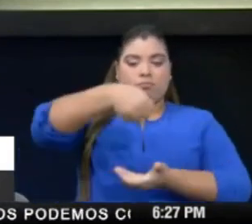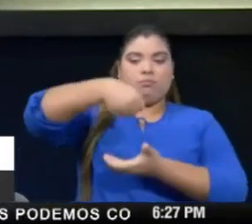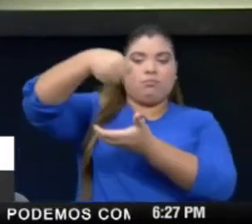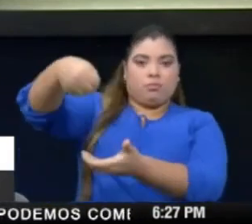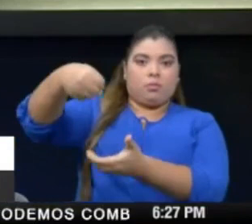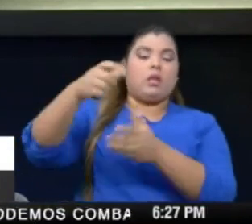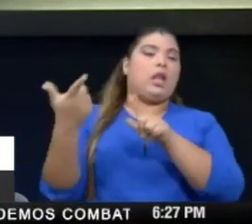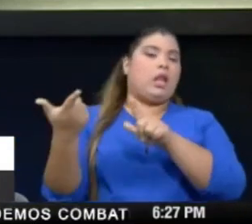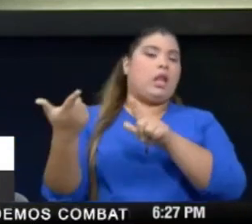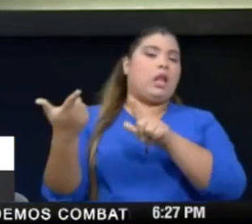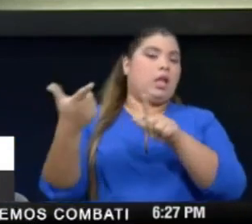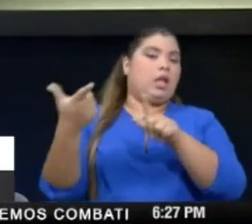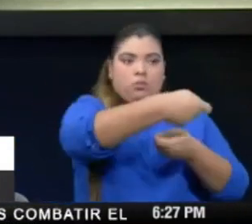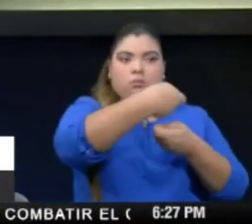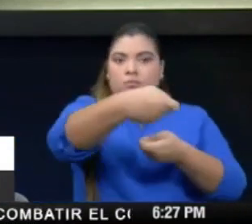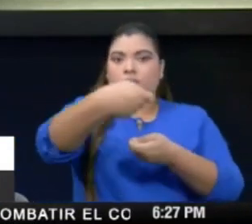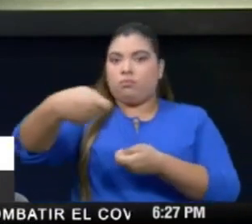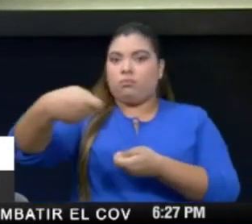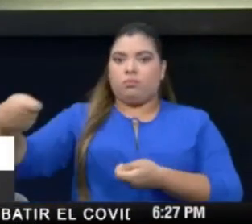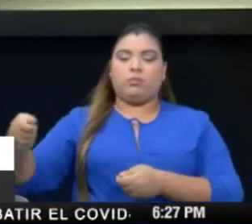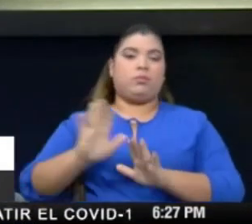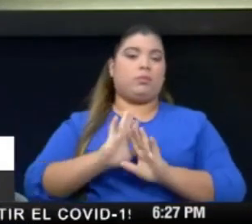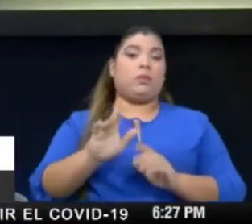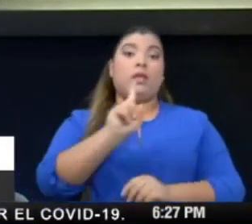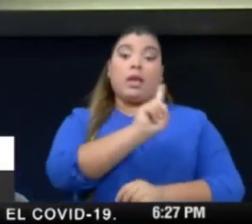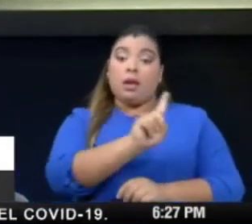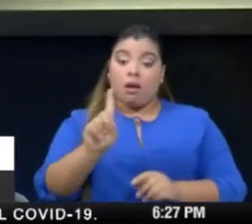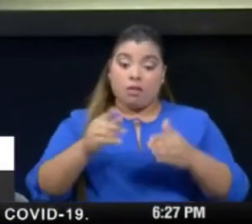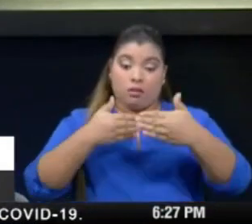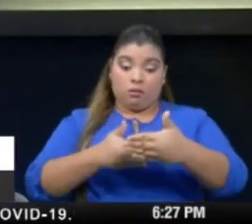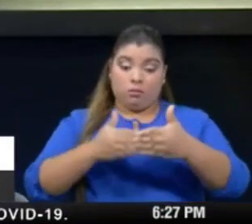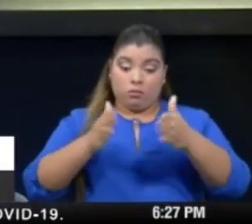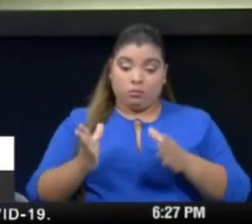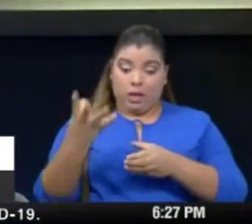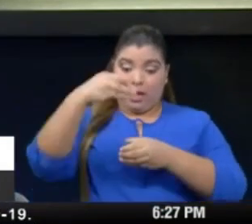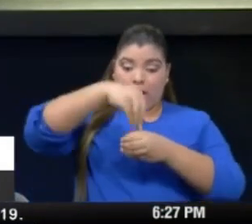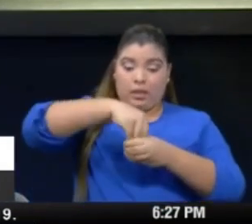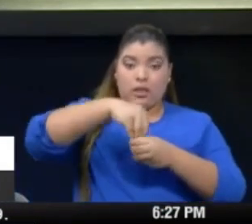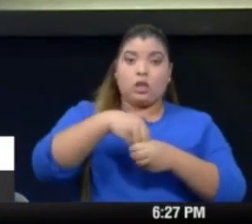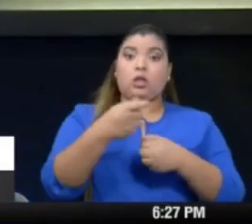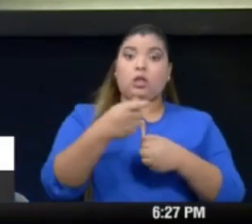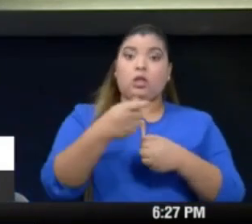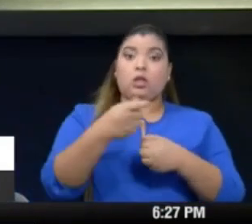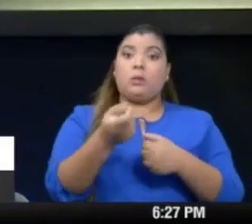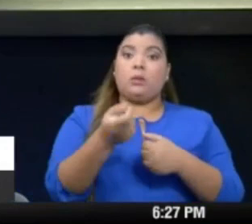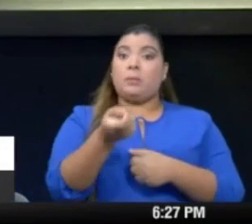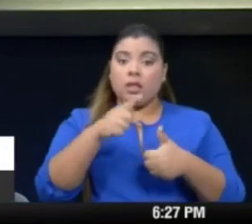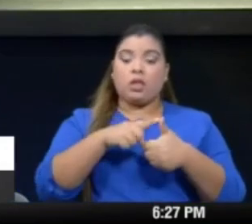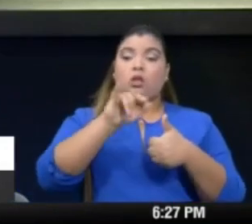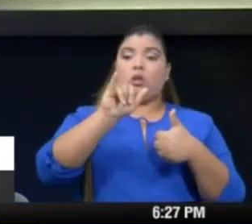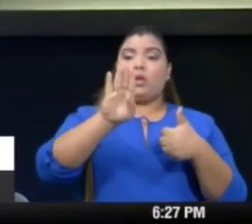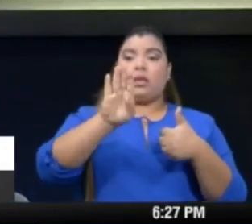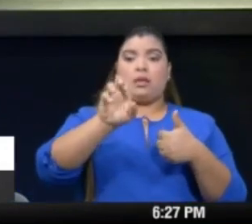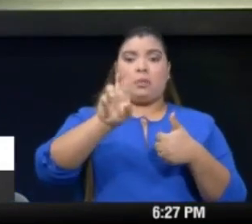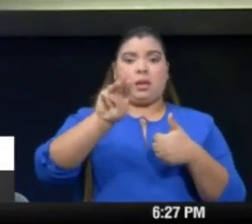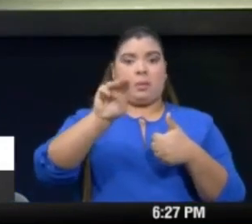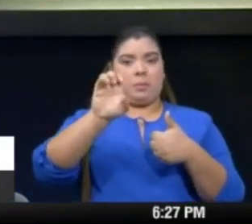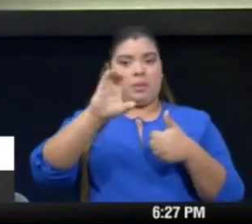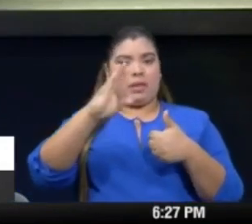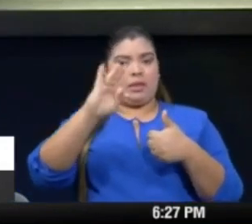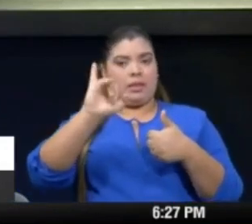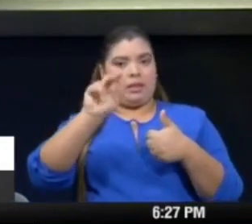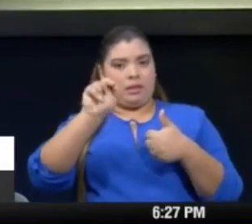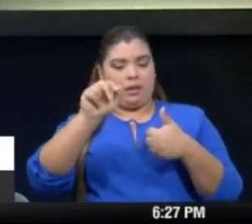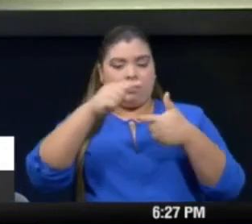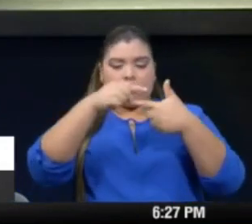estas instalaciones. Cada kit contiene antihistamínico, ivermectina,